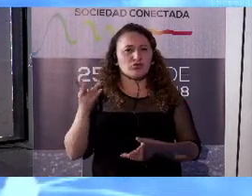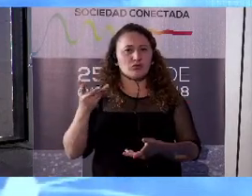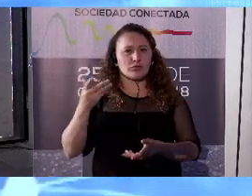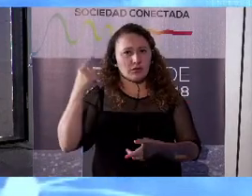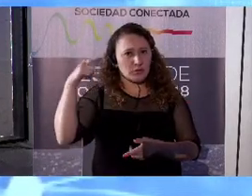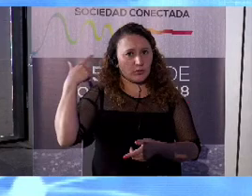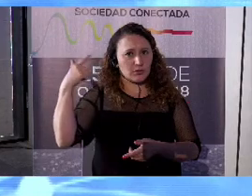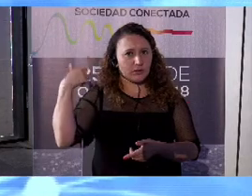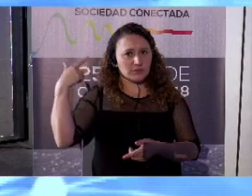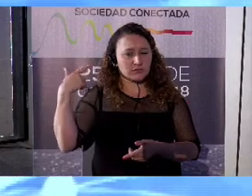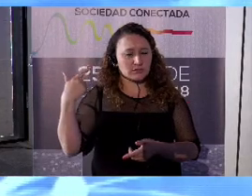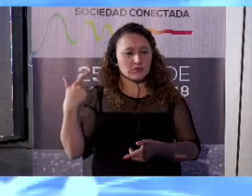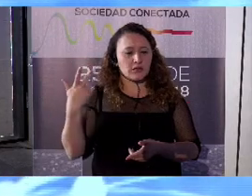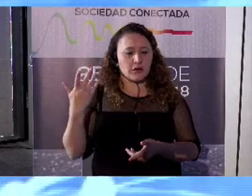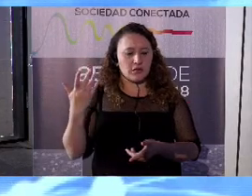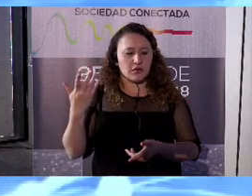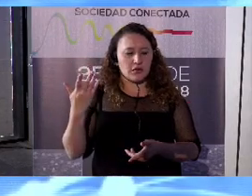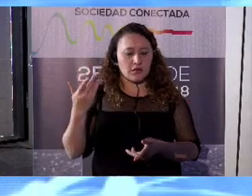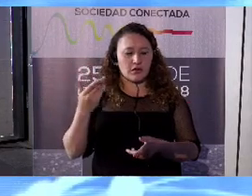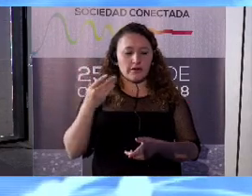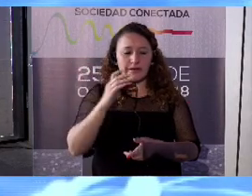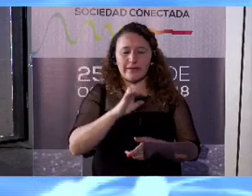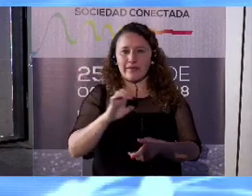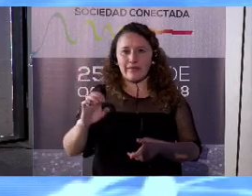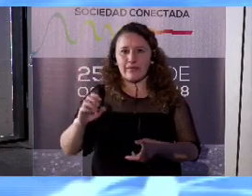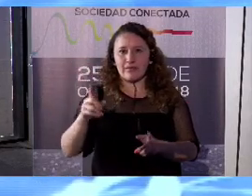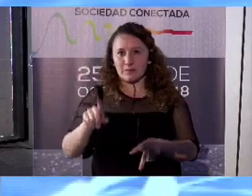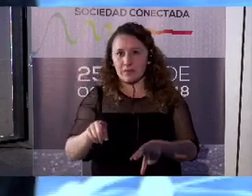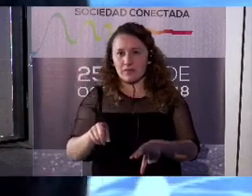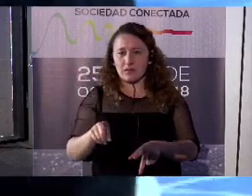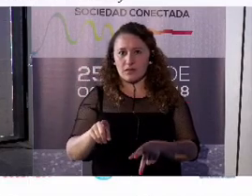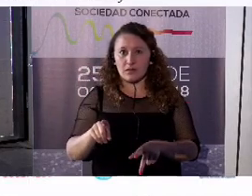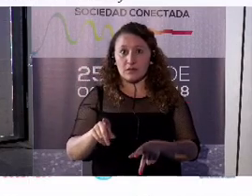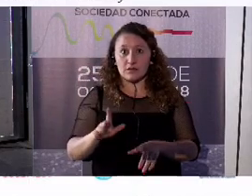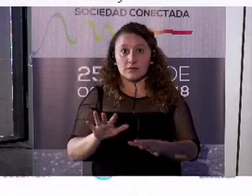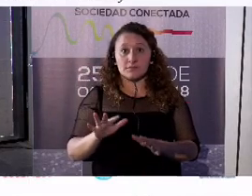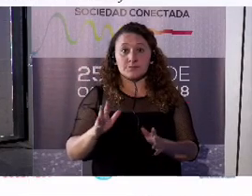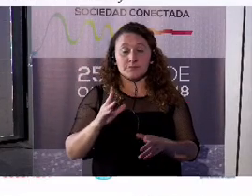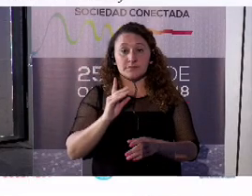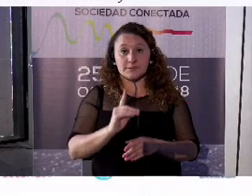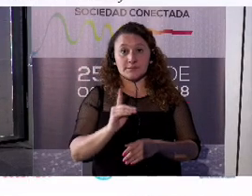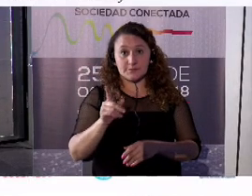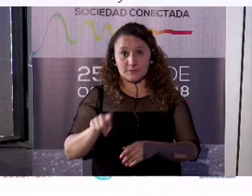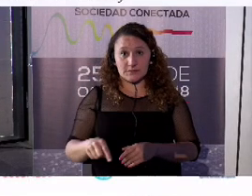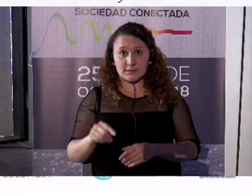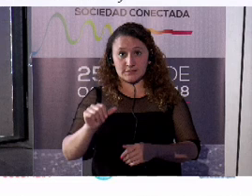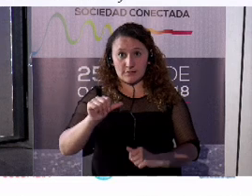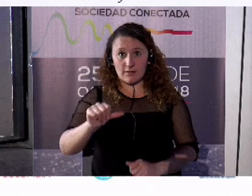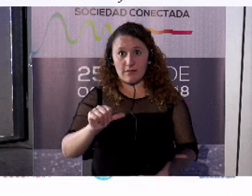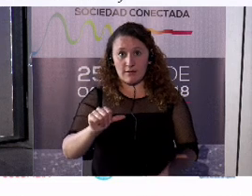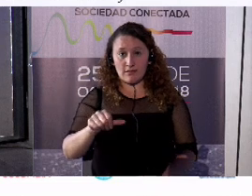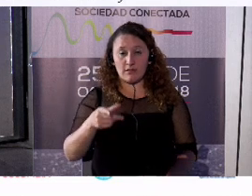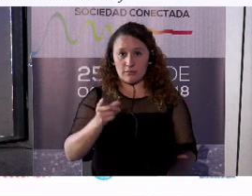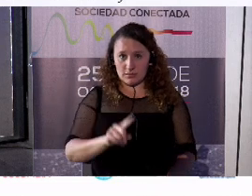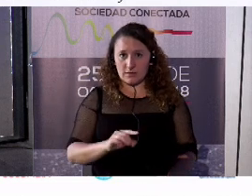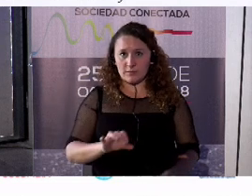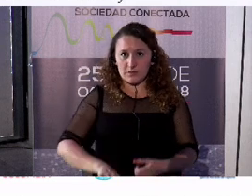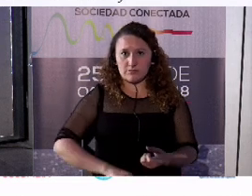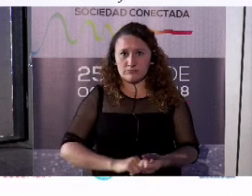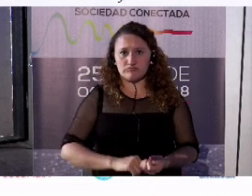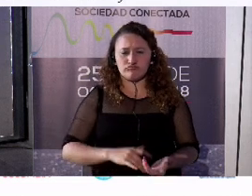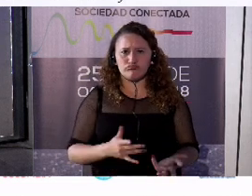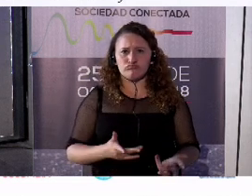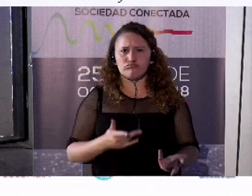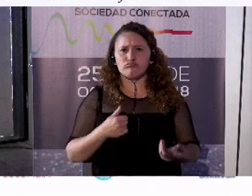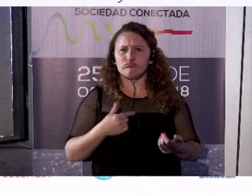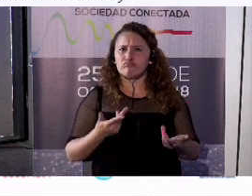Londres y también la i e dsa También estuvo apoyando esta iniciativa y